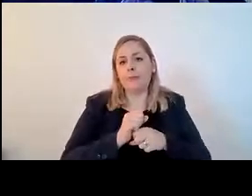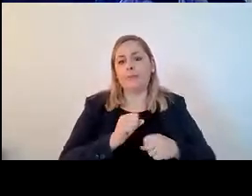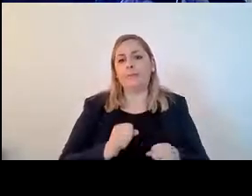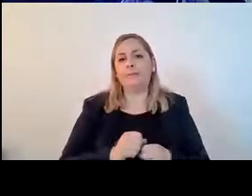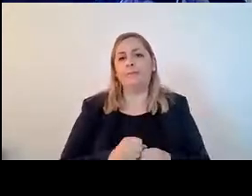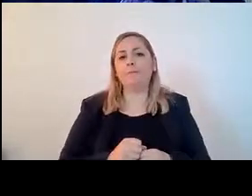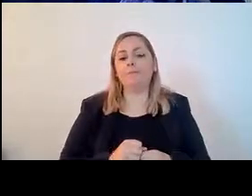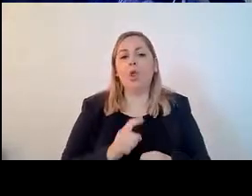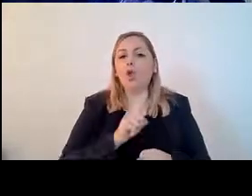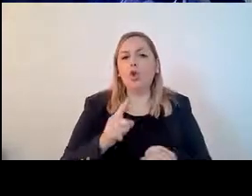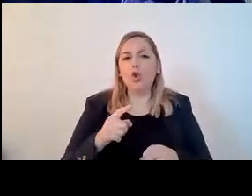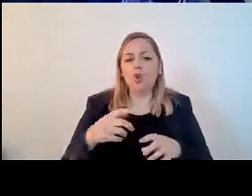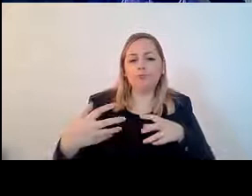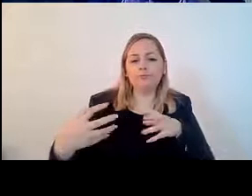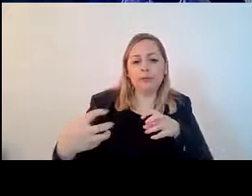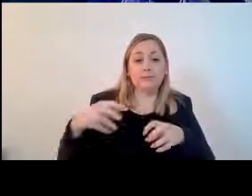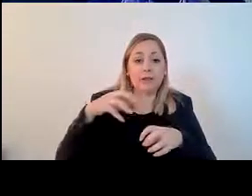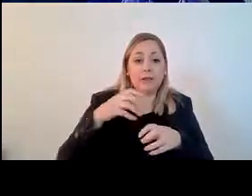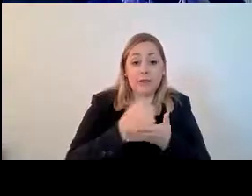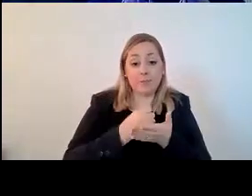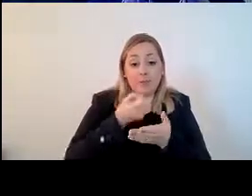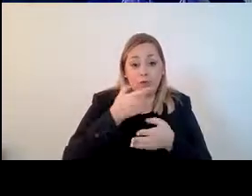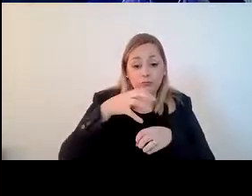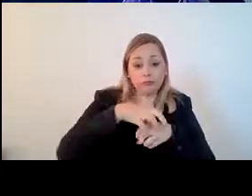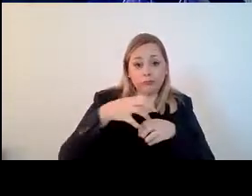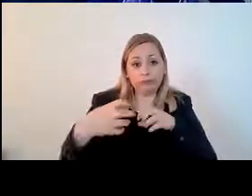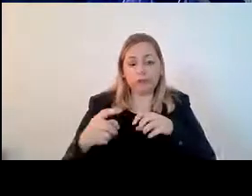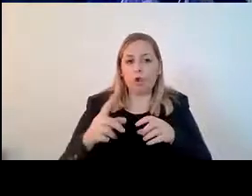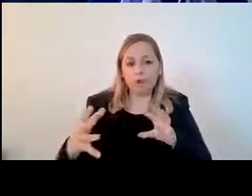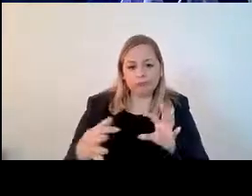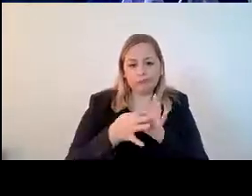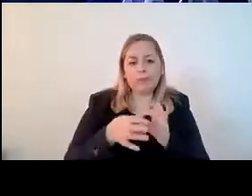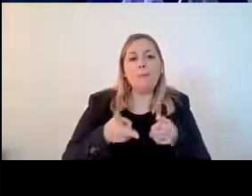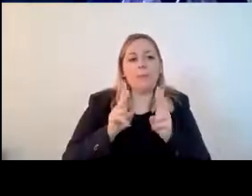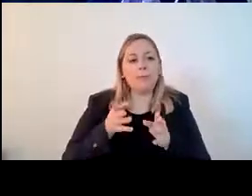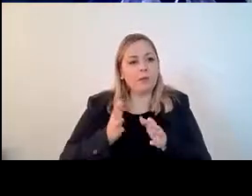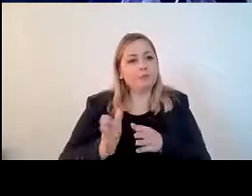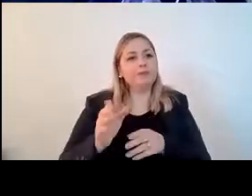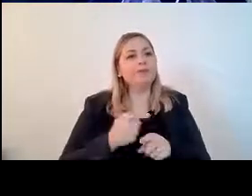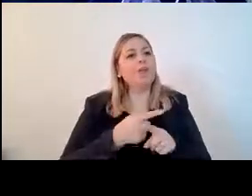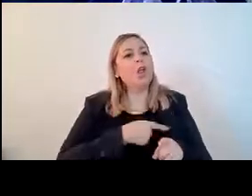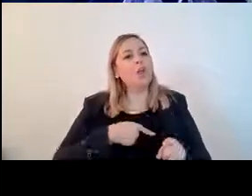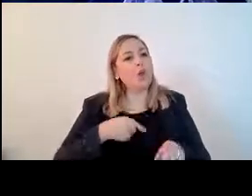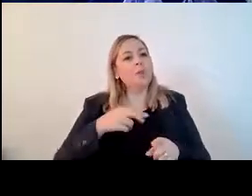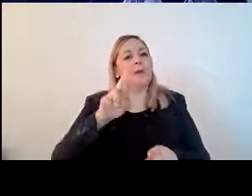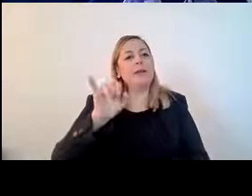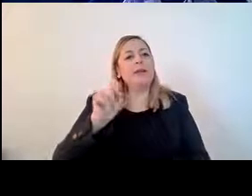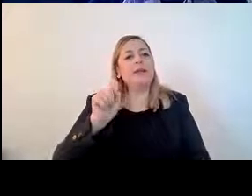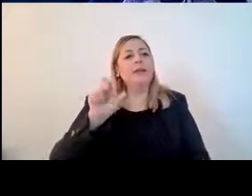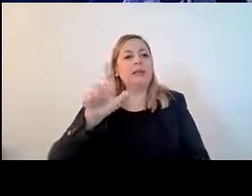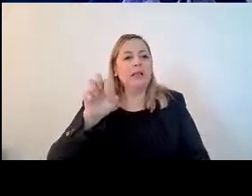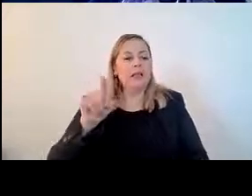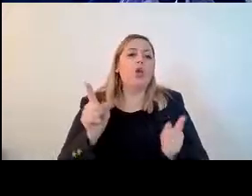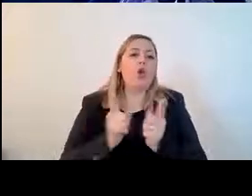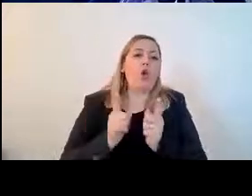neurotransmisor. Aquí tienen ejemplos de tratamientos a continuación. El nombre genérico Ritalin, este es de corta